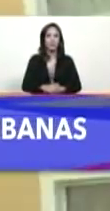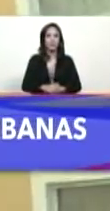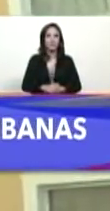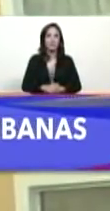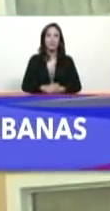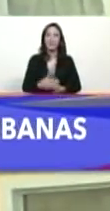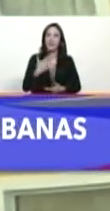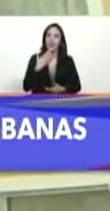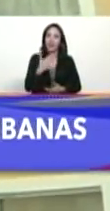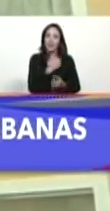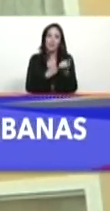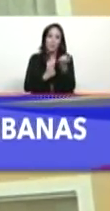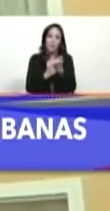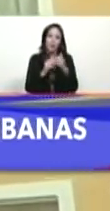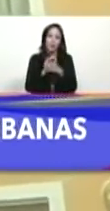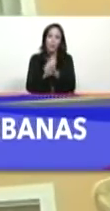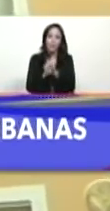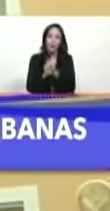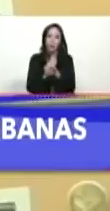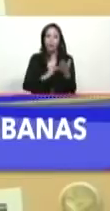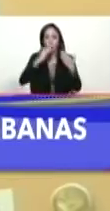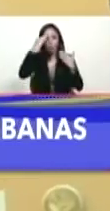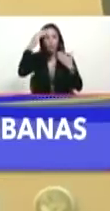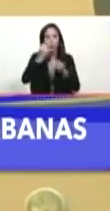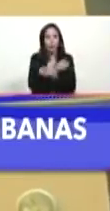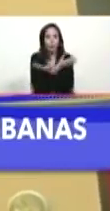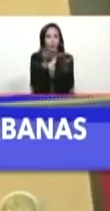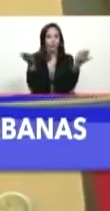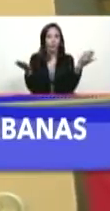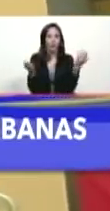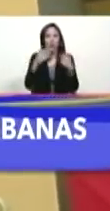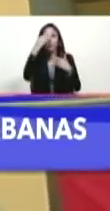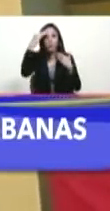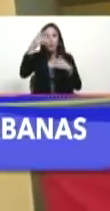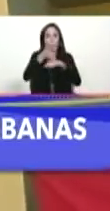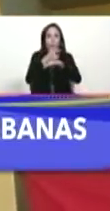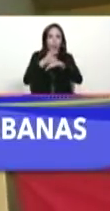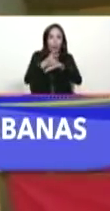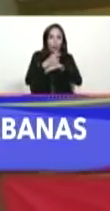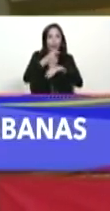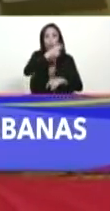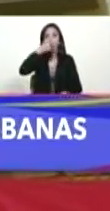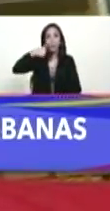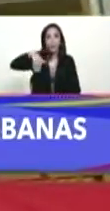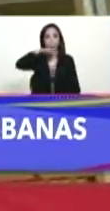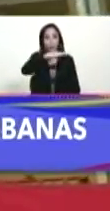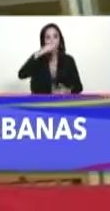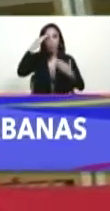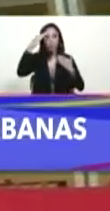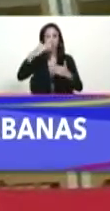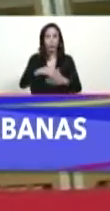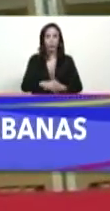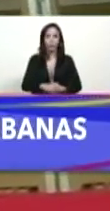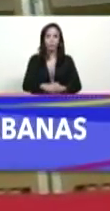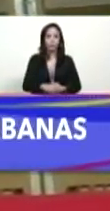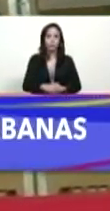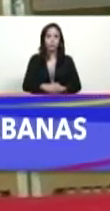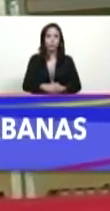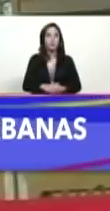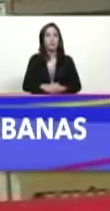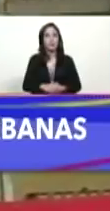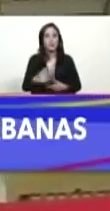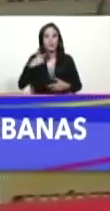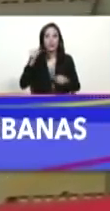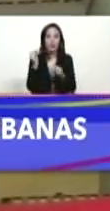Gracias, amigo y compañero. Bueno, un gran saludo a todo este poder popular que se encuentra aquí presente. Realmente estamos en un sitio que estamos